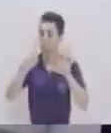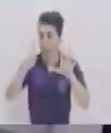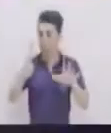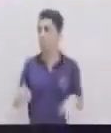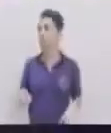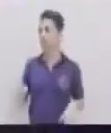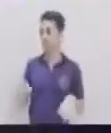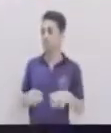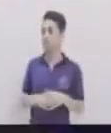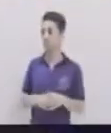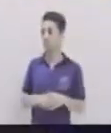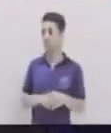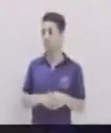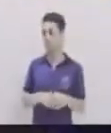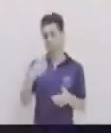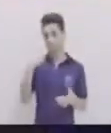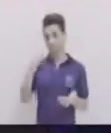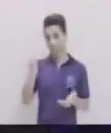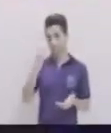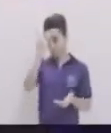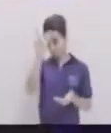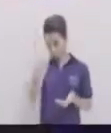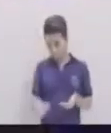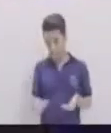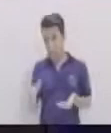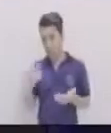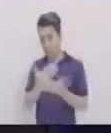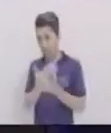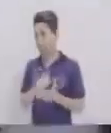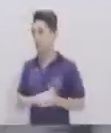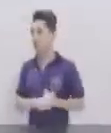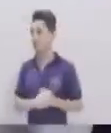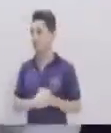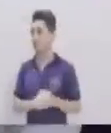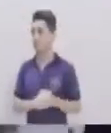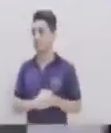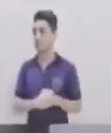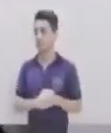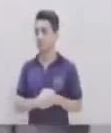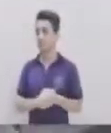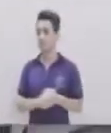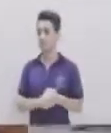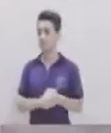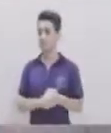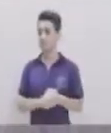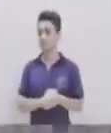y 6. Ahora vamos a hacer nuestra siguiente barrita.